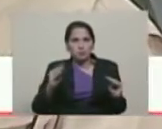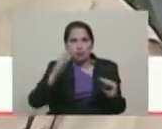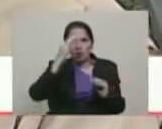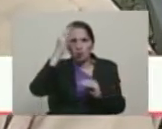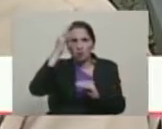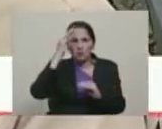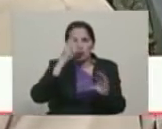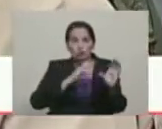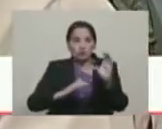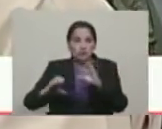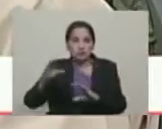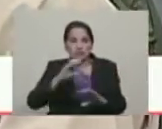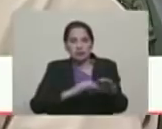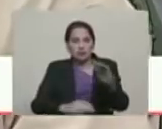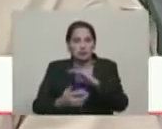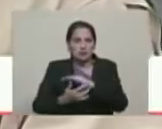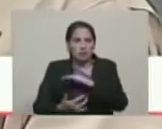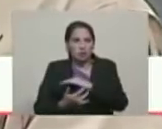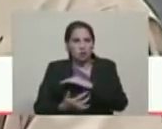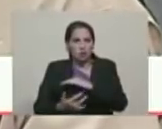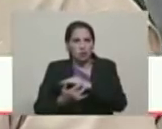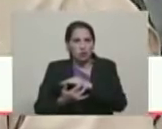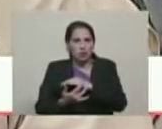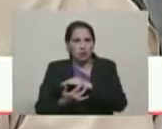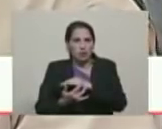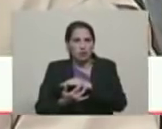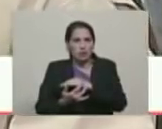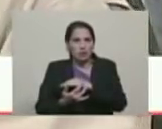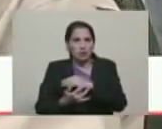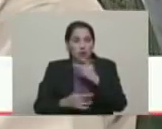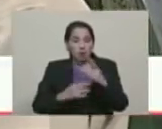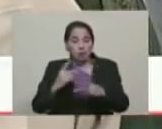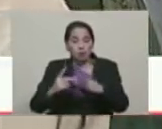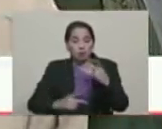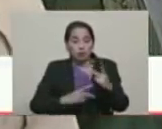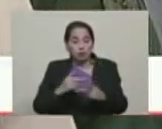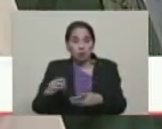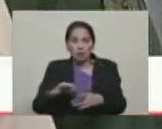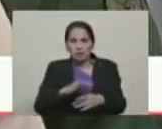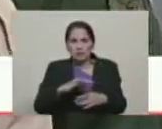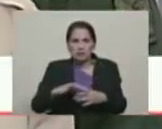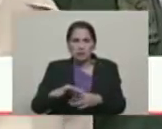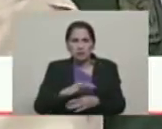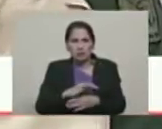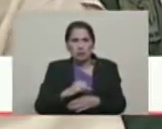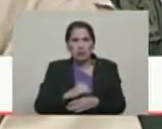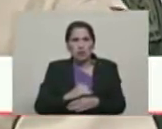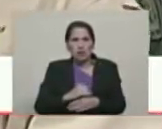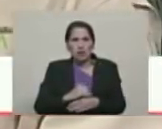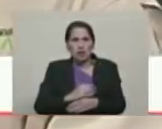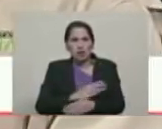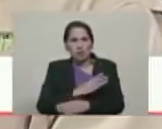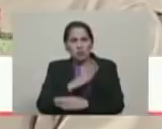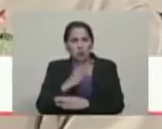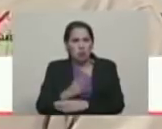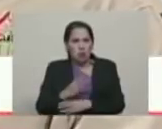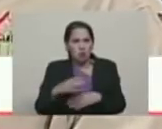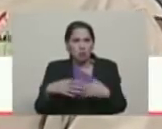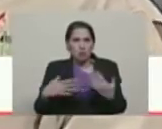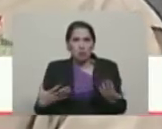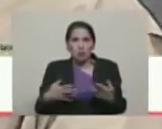el primer congreso, el primer simposio de productores de semillas y de insumos biológicos. Y el